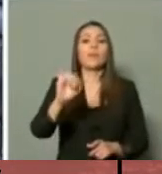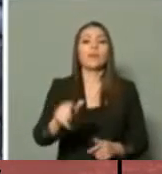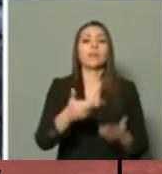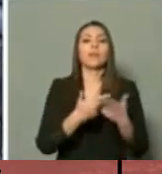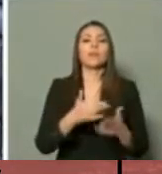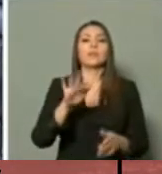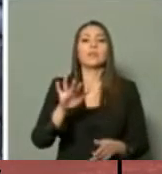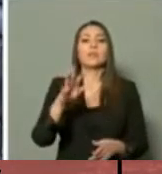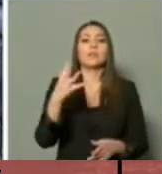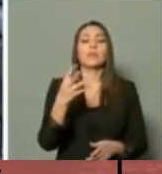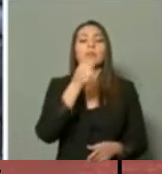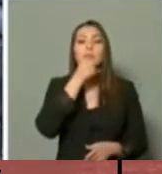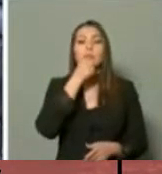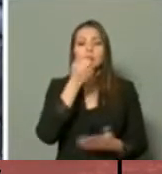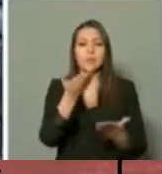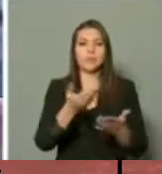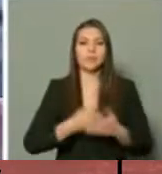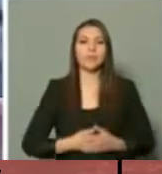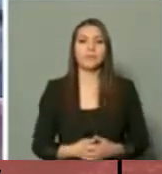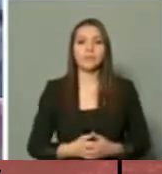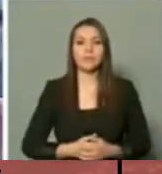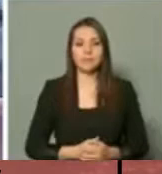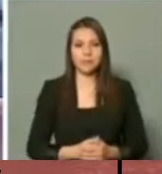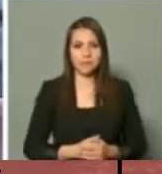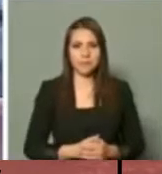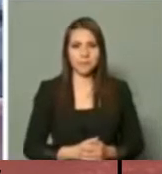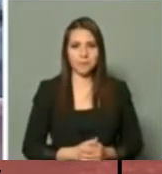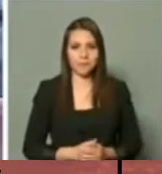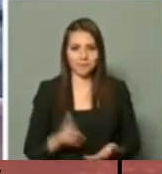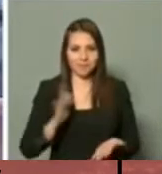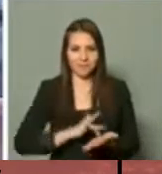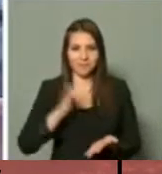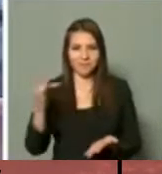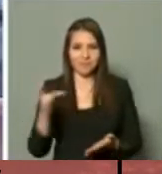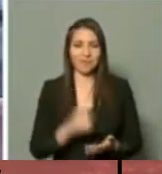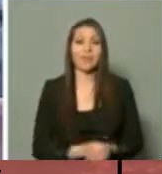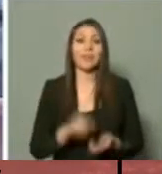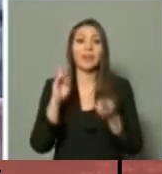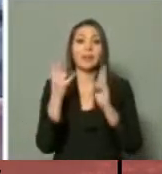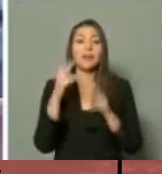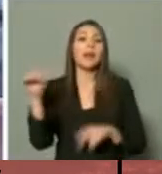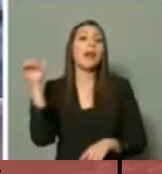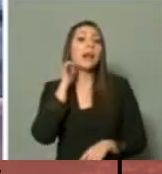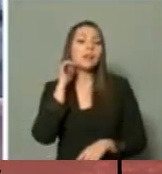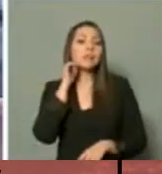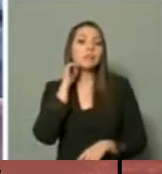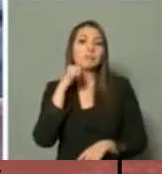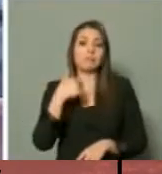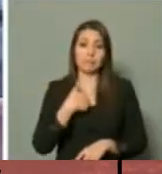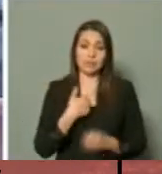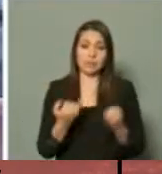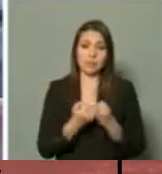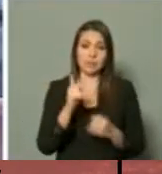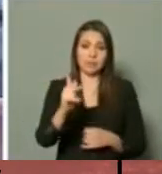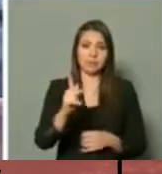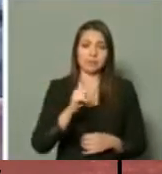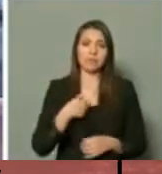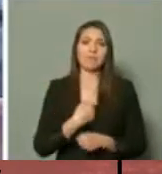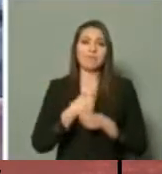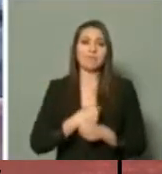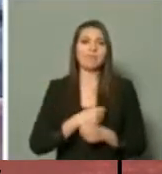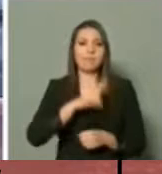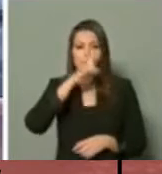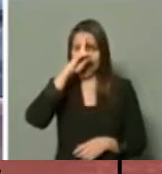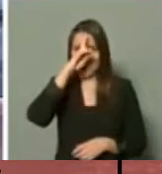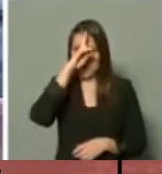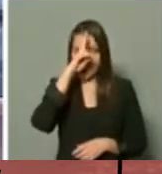dispone de 54 segundos. Adelante. Gracias. Vecino de Azcapotzalco, yo como tú he sido víctima de violencia. Yo